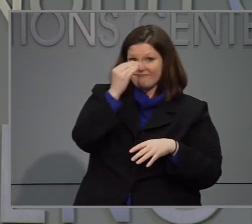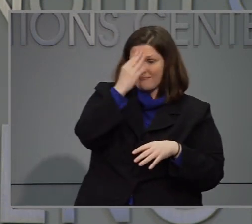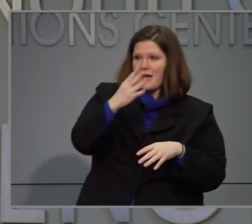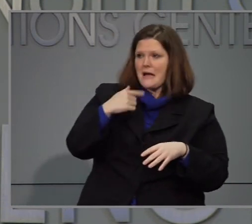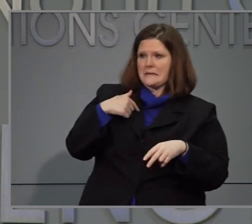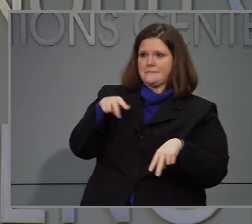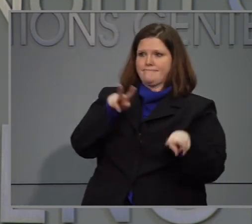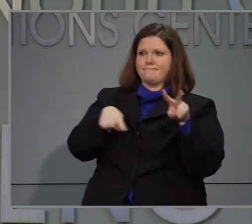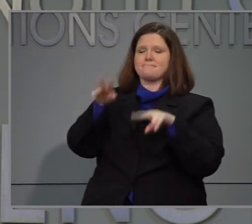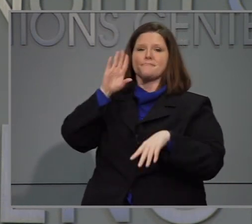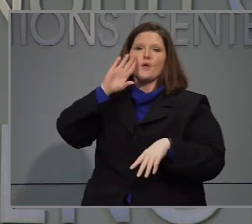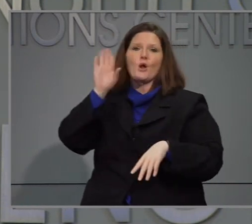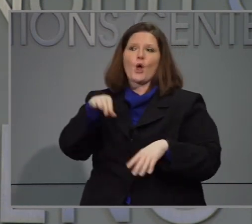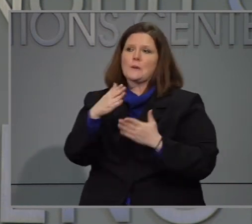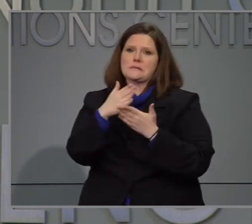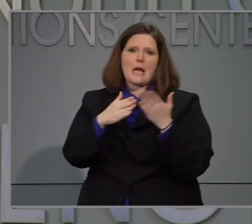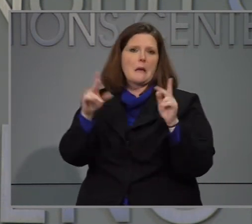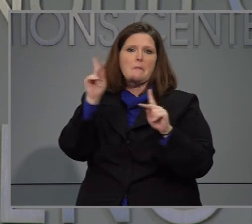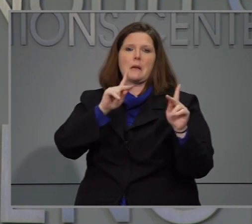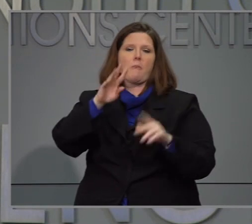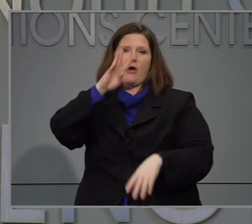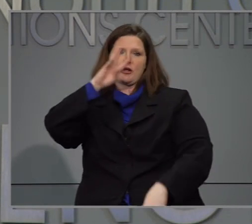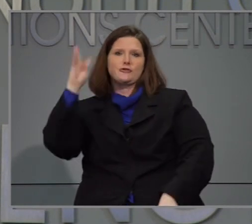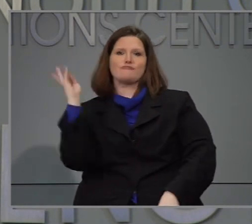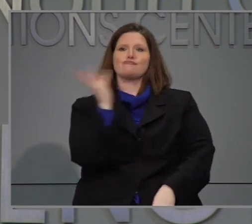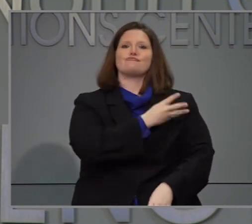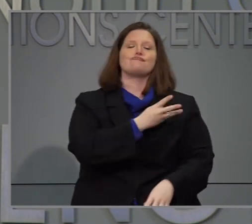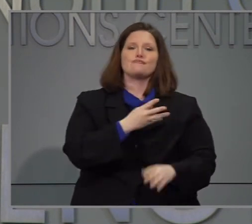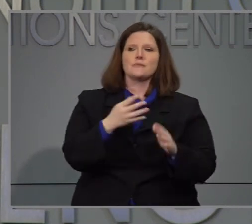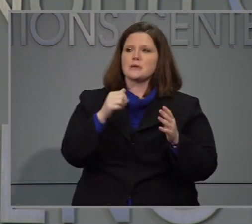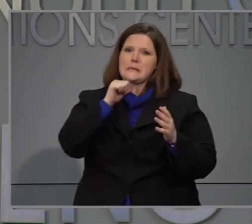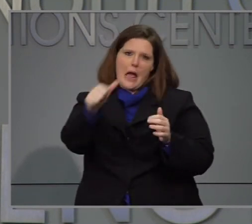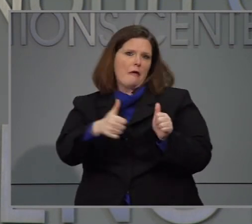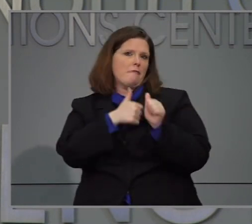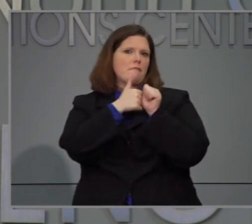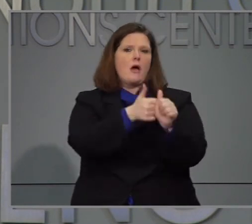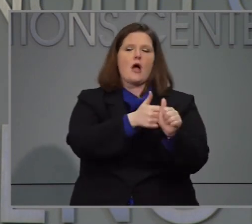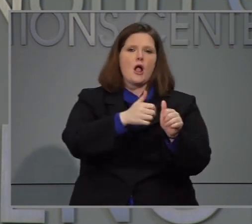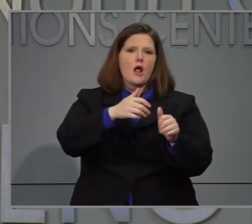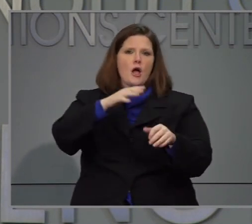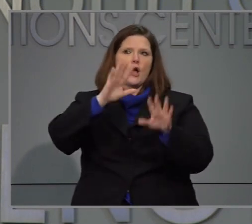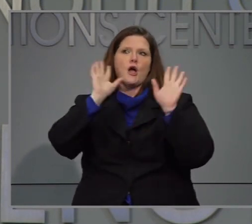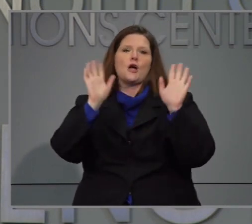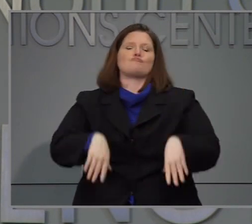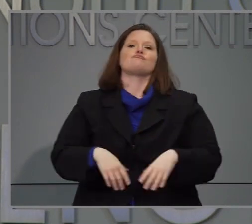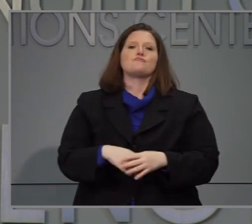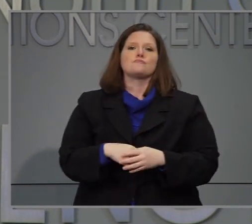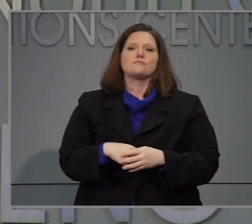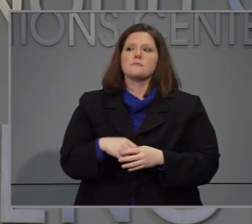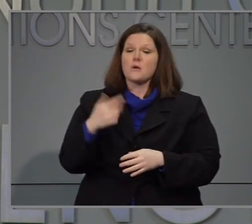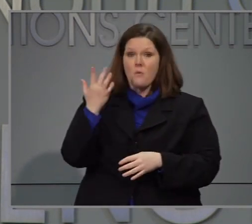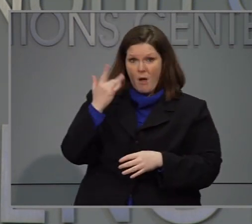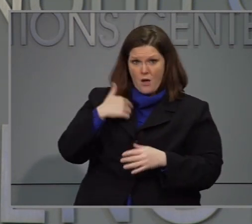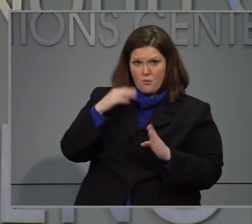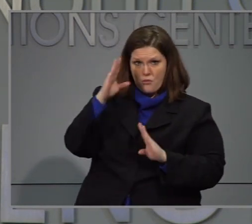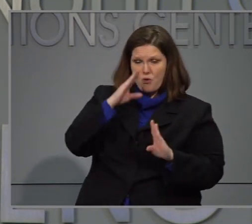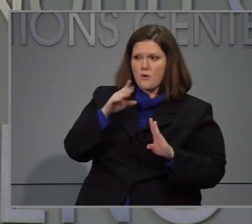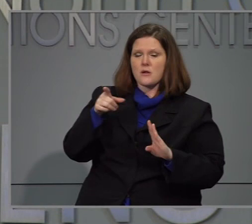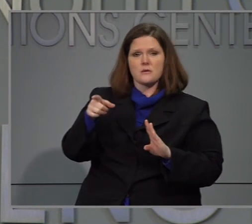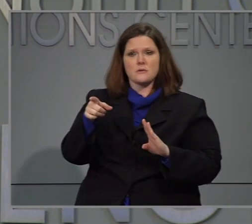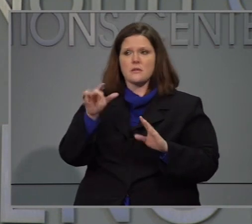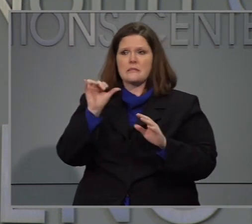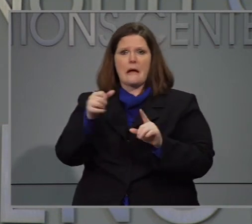personas están conscientemente ignorando estas órdenes, porque puede causar vidas, porque esta es